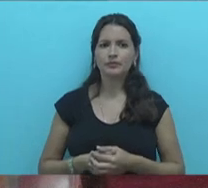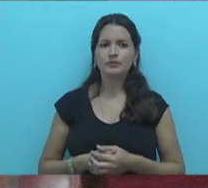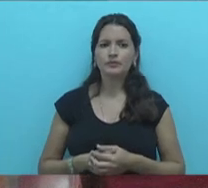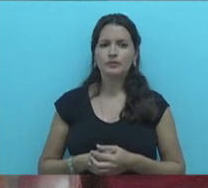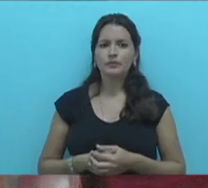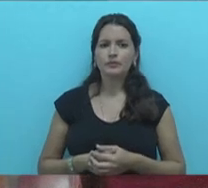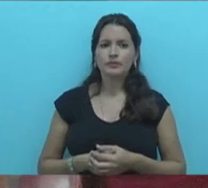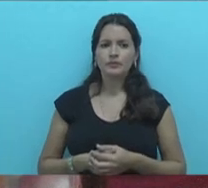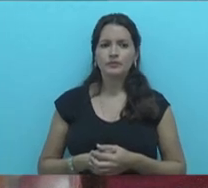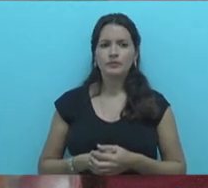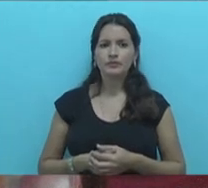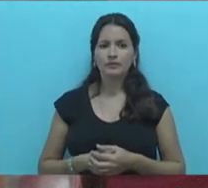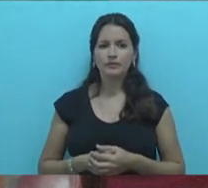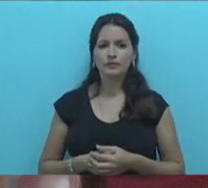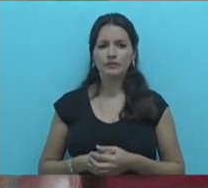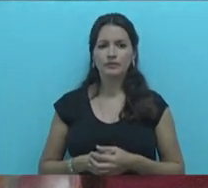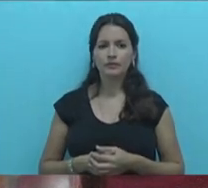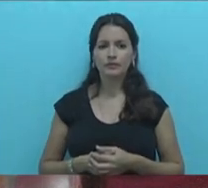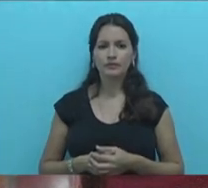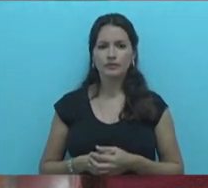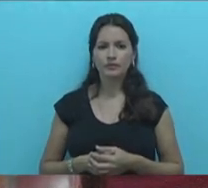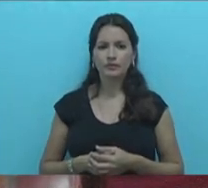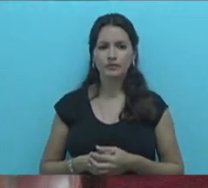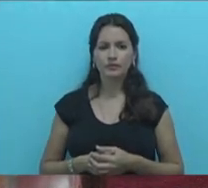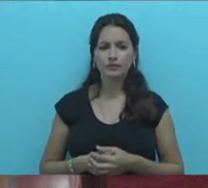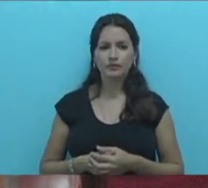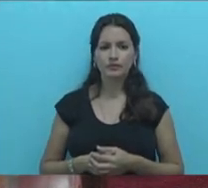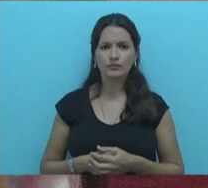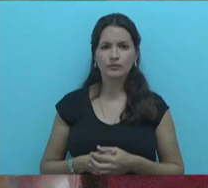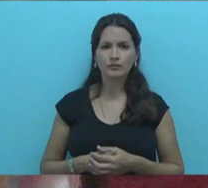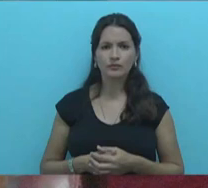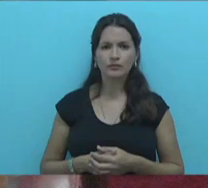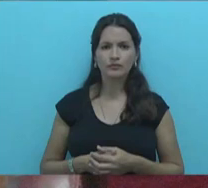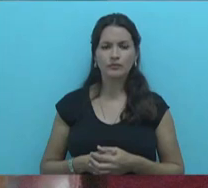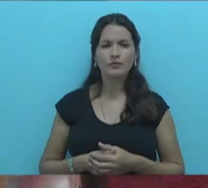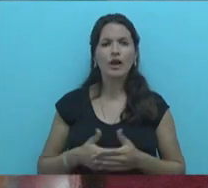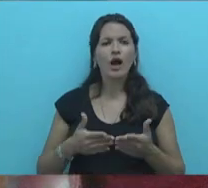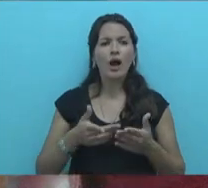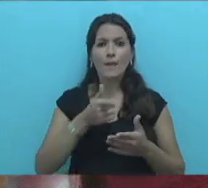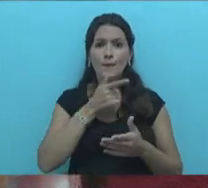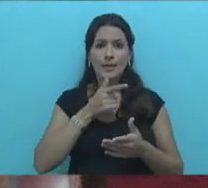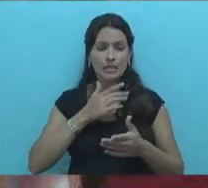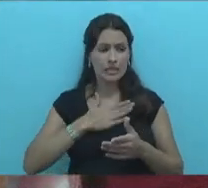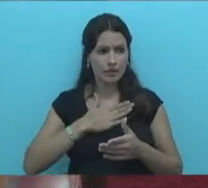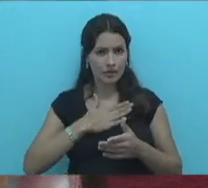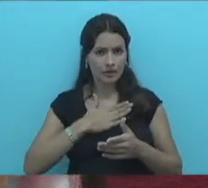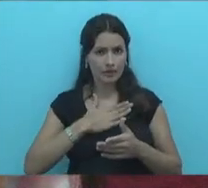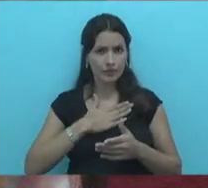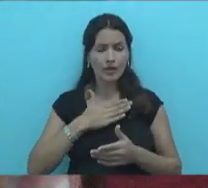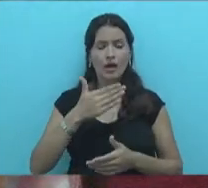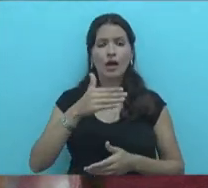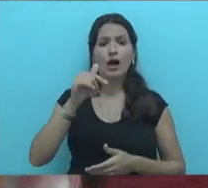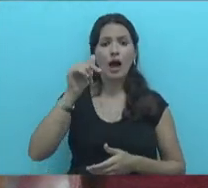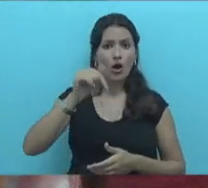que el autoritarismo está cayendo sobre la mayoría de los países de